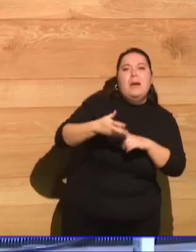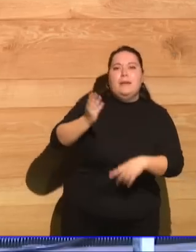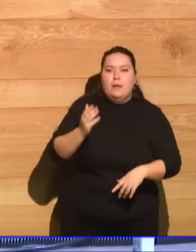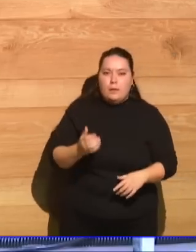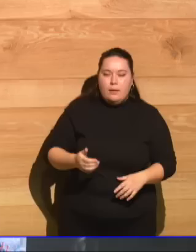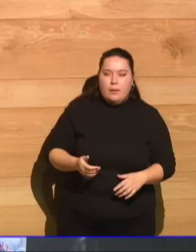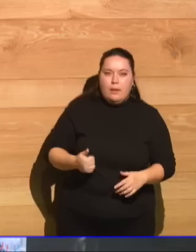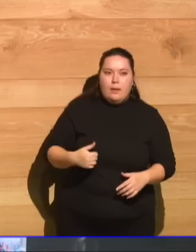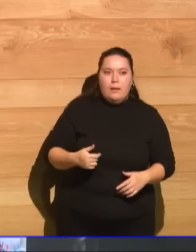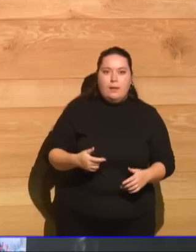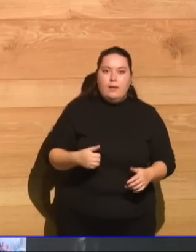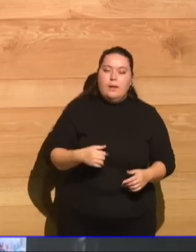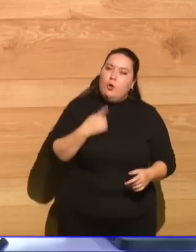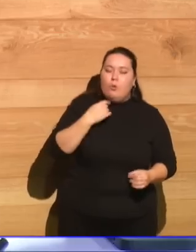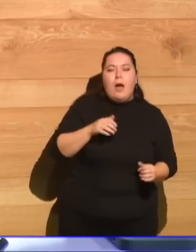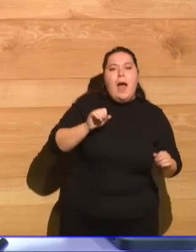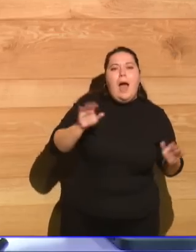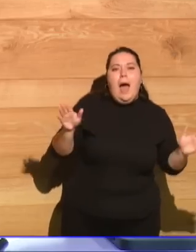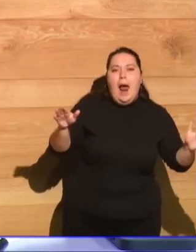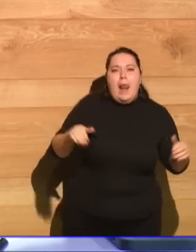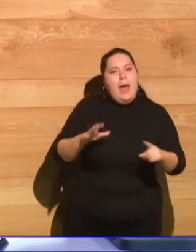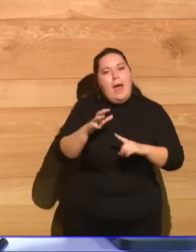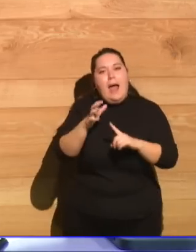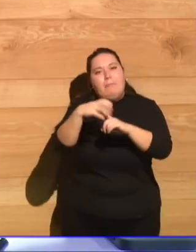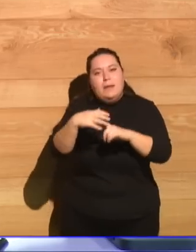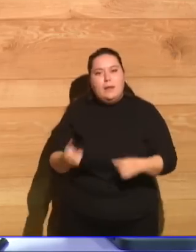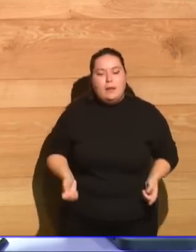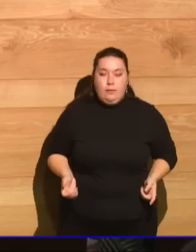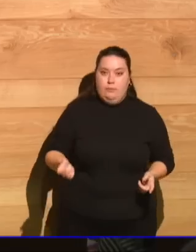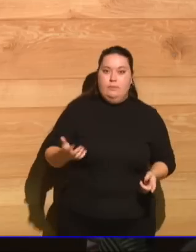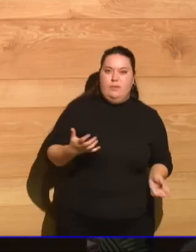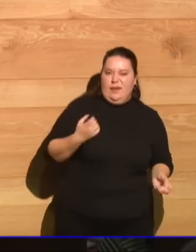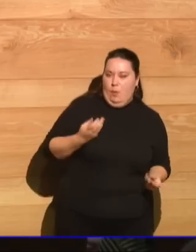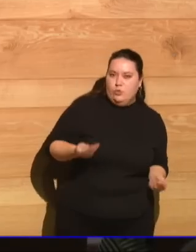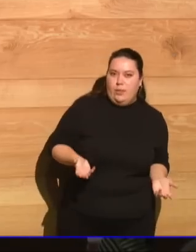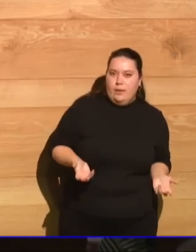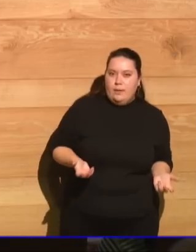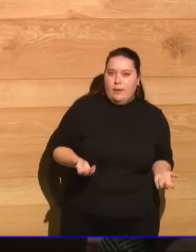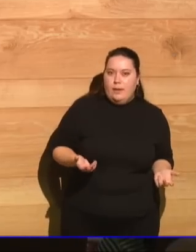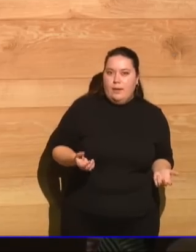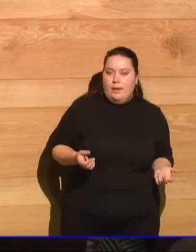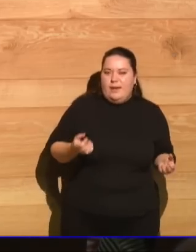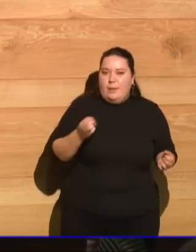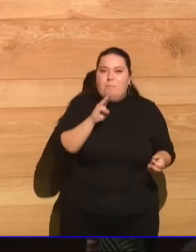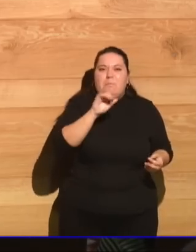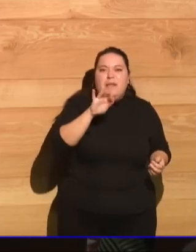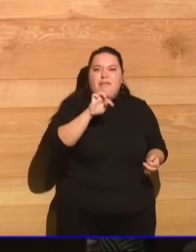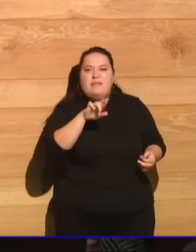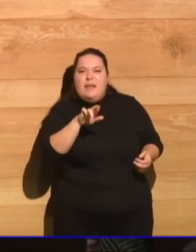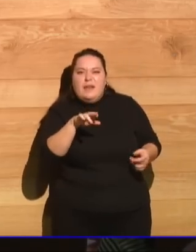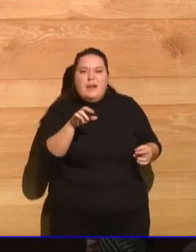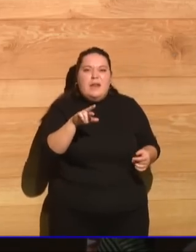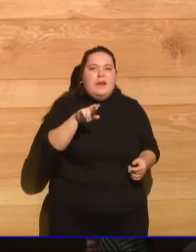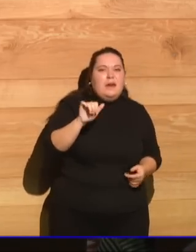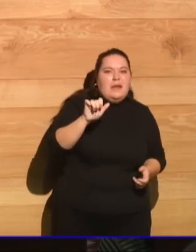entendí, os lo juro, entendí, ala al parque. Digo, ¿al parque? Digo, que vamos a hacer, yo qué sé, Peter Greenaway o algo así raro.